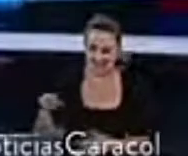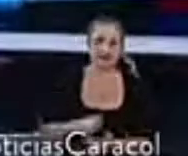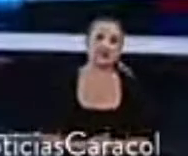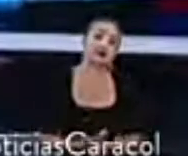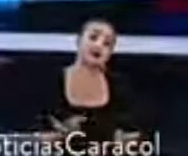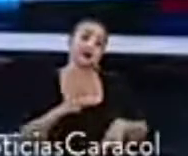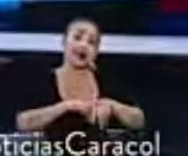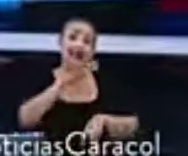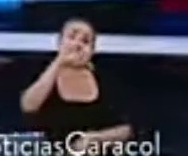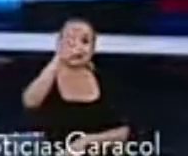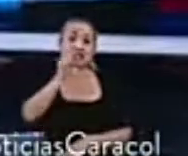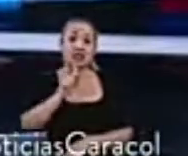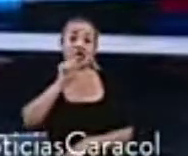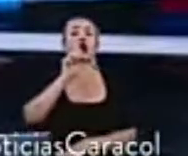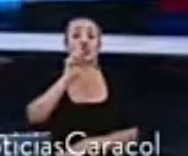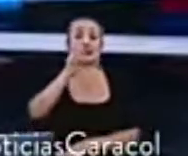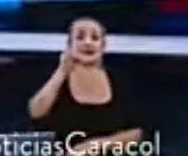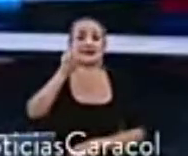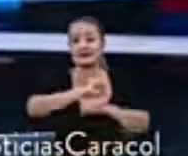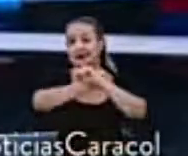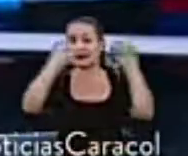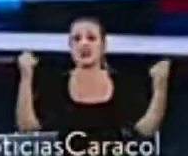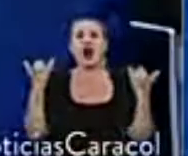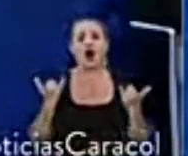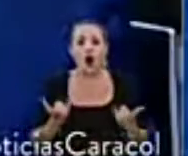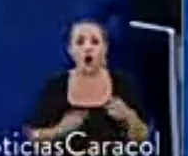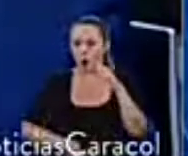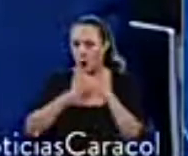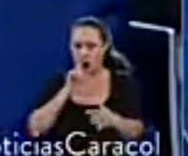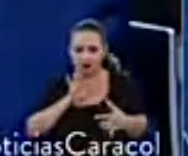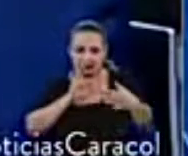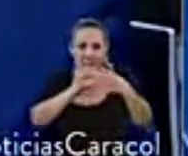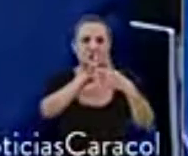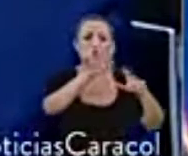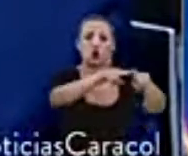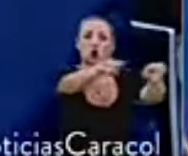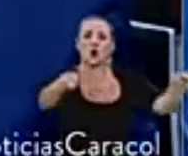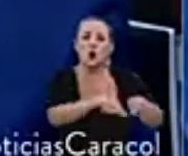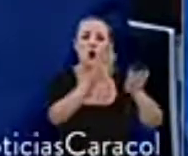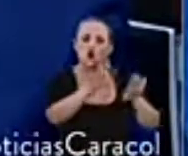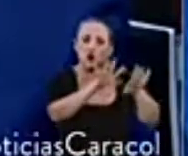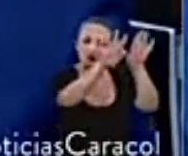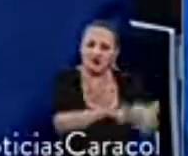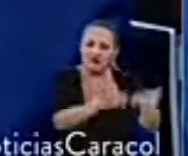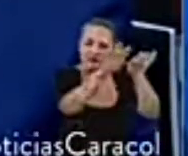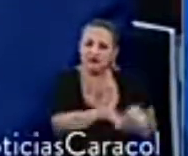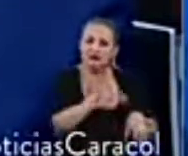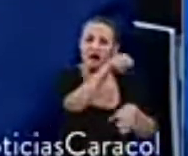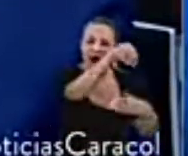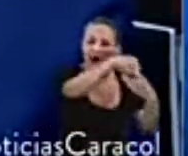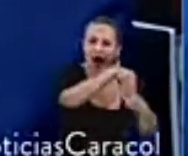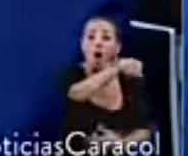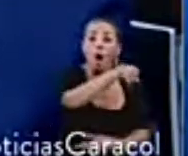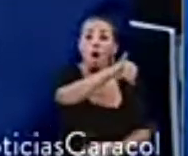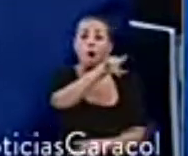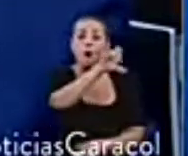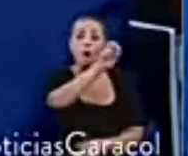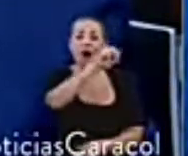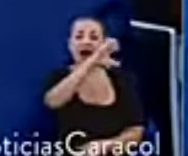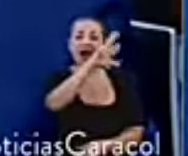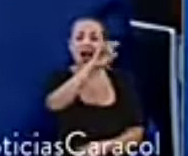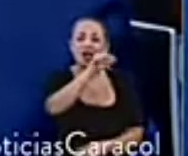Son las 5 de la mañana, 36 minutos, momento para enlazarnos de inmediato con nuestra sala de redacción. Allá aparece don Juan Carlos Mateos y muchas, muchas noticias a